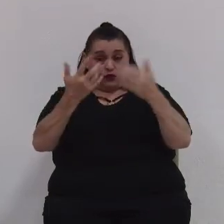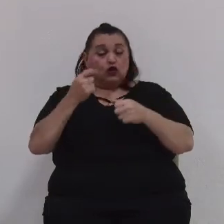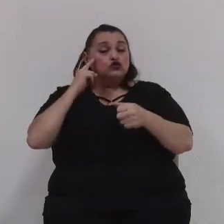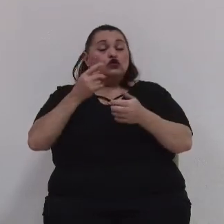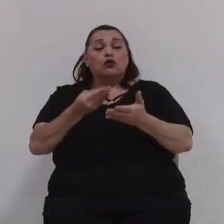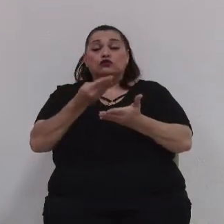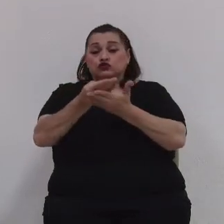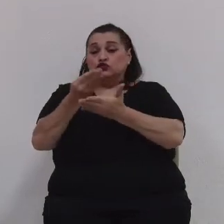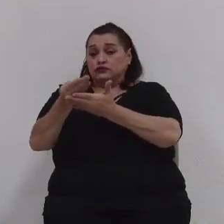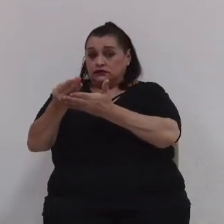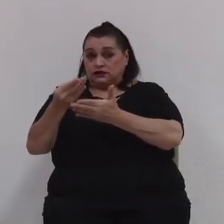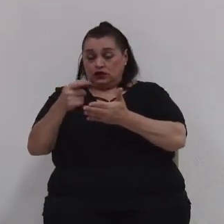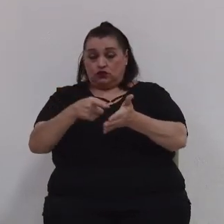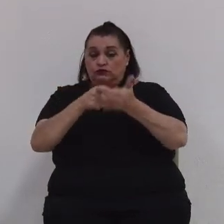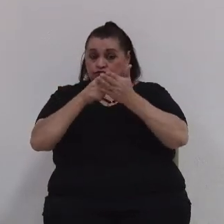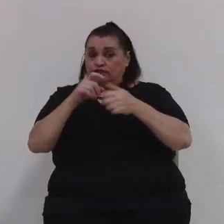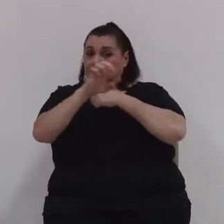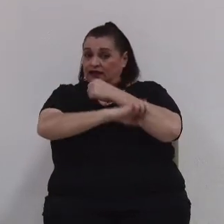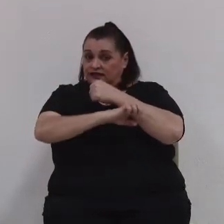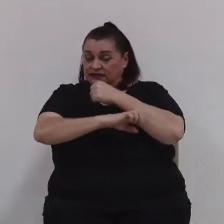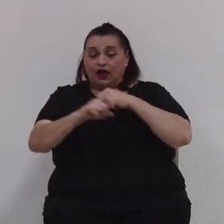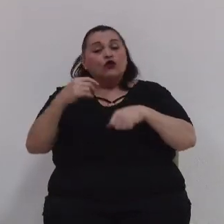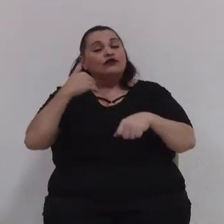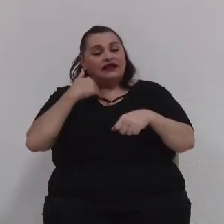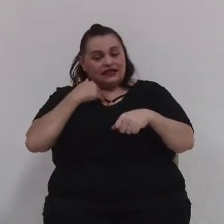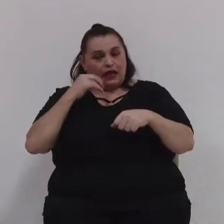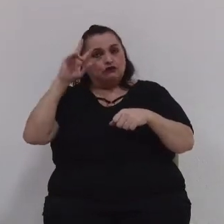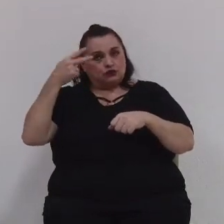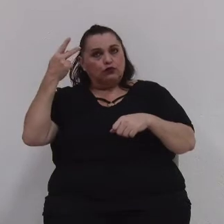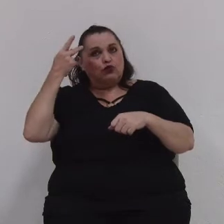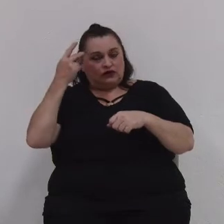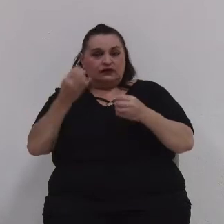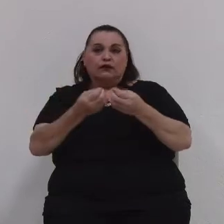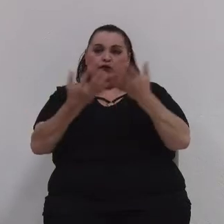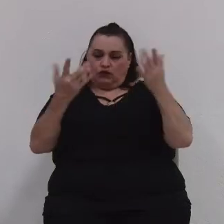no le costaría más al Estado, pero sí tendríamos un objetivo de política pública.